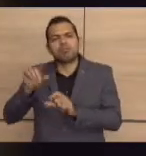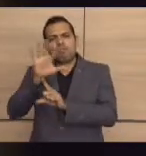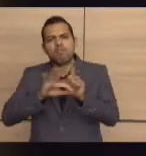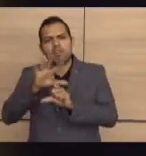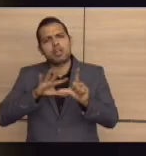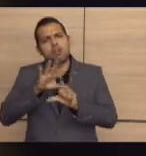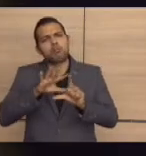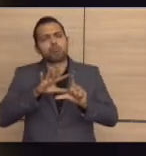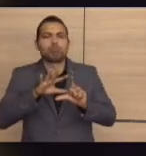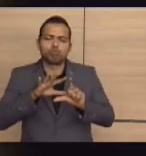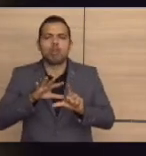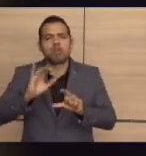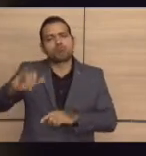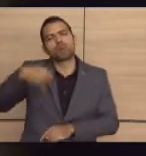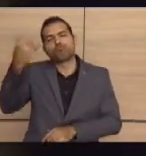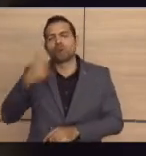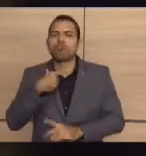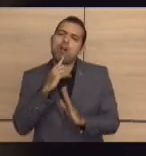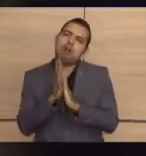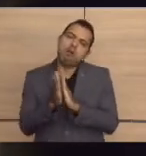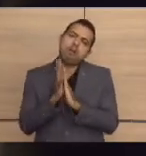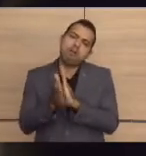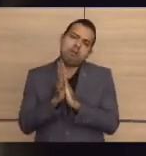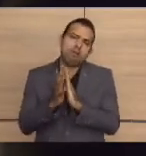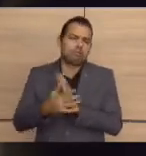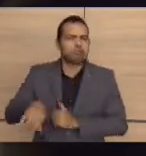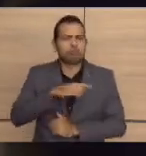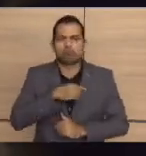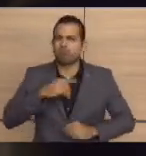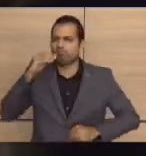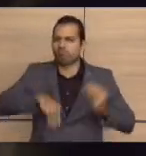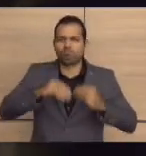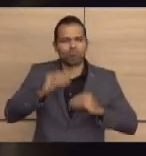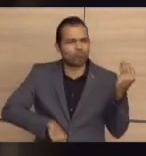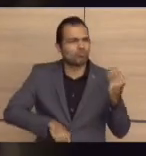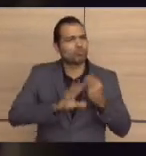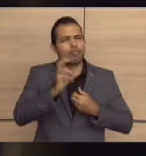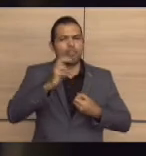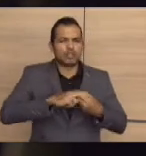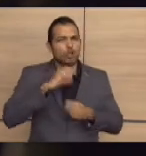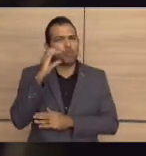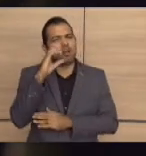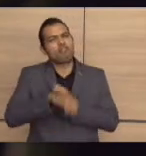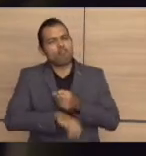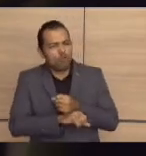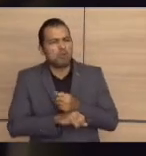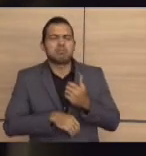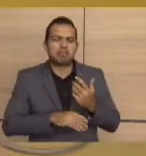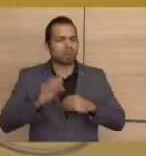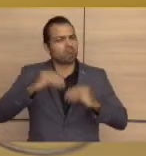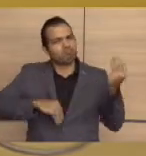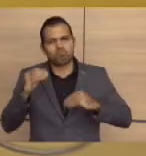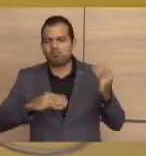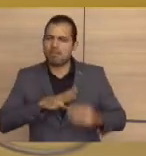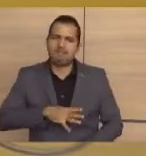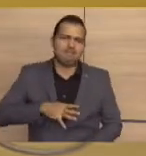direccionado a Colombia, iba derechito a FIFA, pero bueno, todo esto movió a Colombia, logró